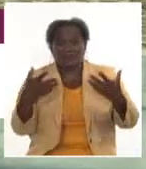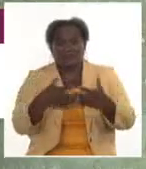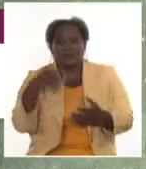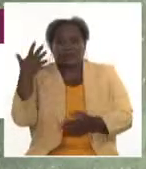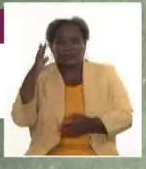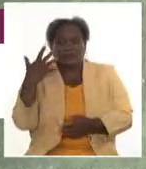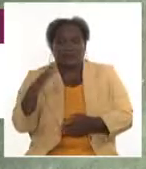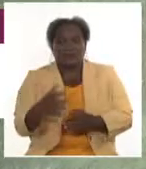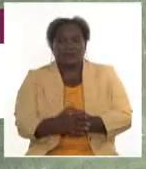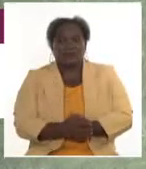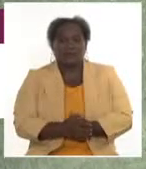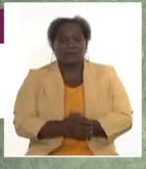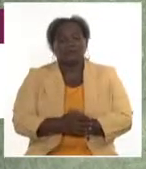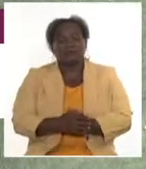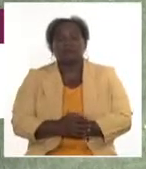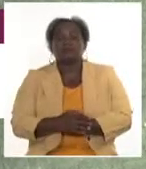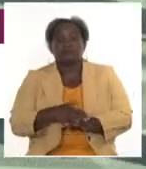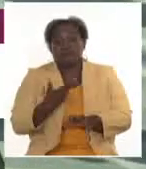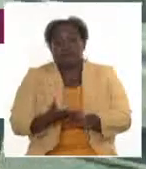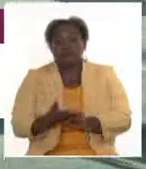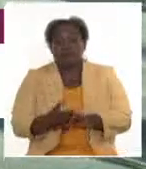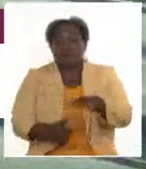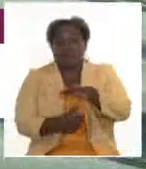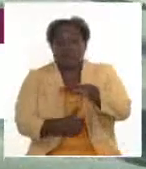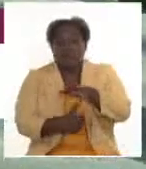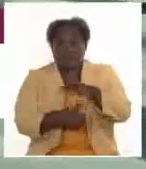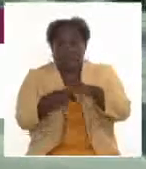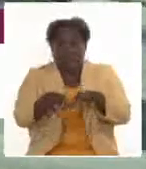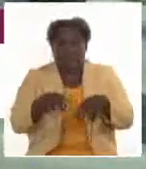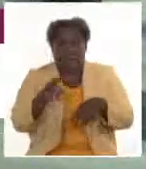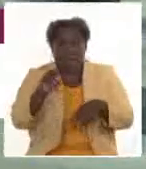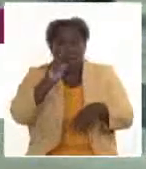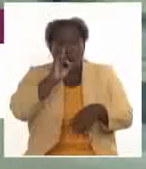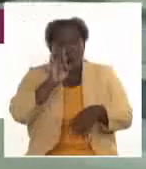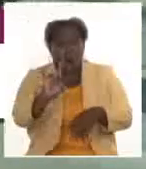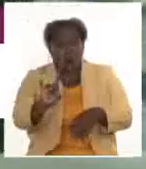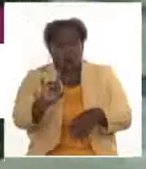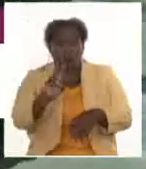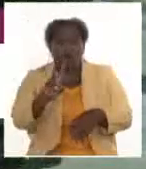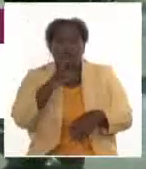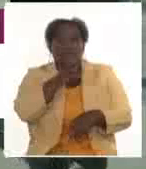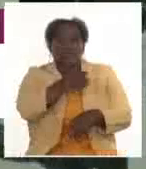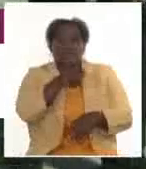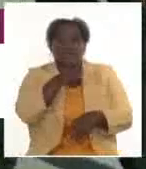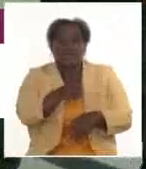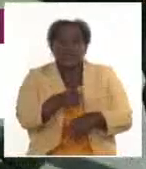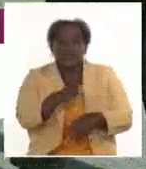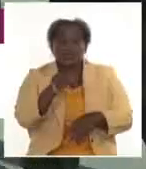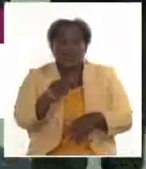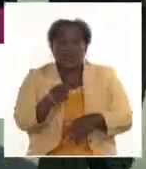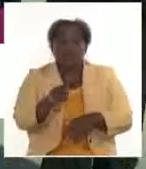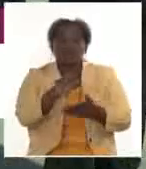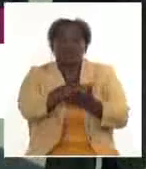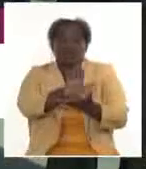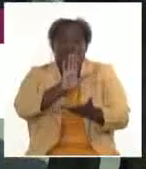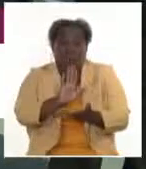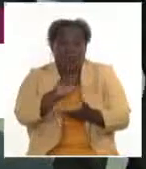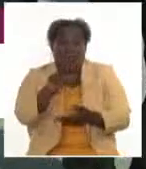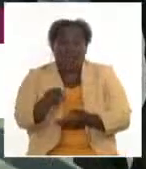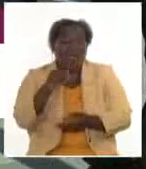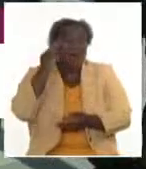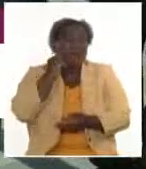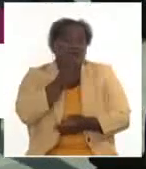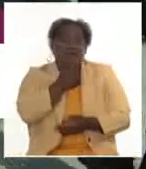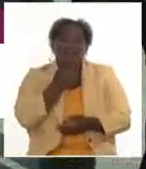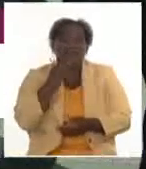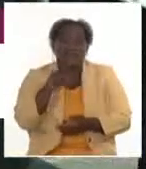Exteriores. Posteriormente, el presidente de la Asamblea General de la ONU recorrió el memorial dedicado al héroe nacional José Martí. Denis